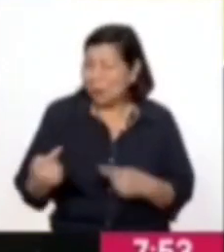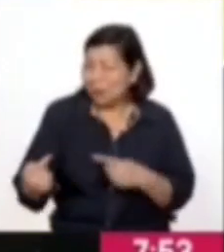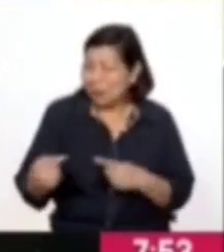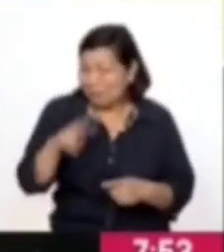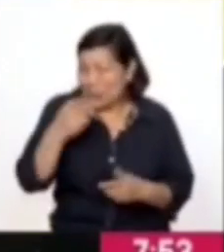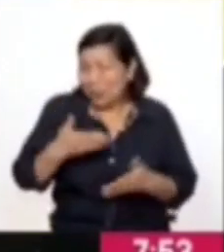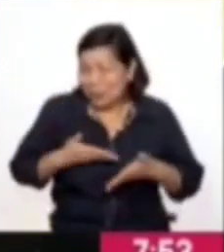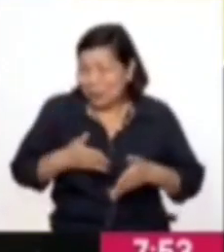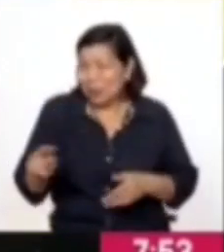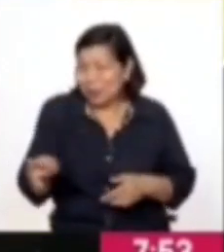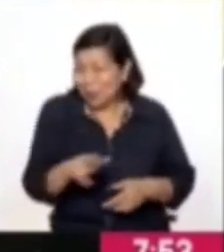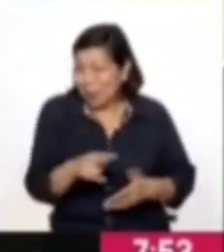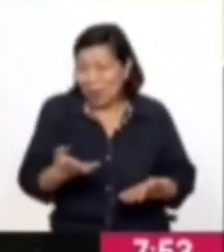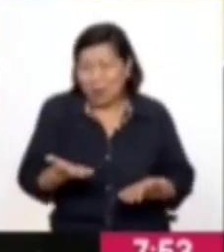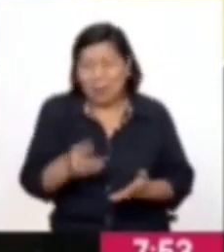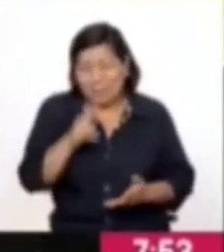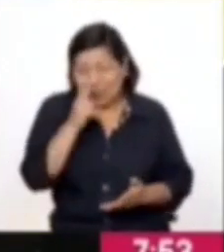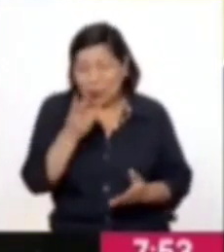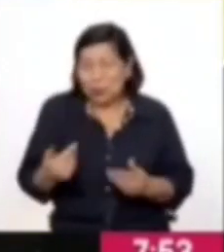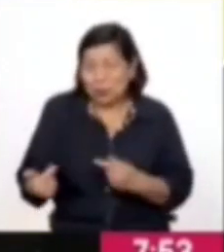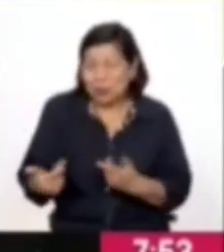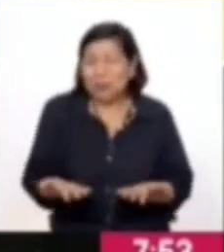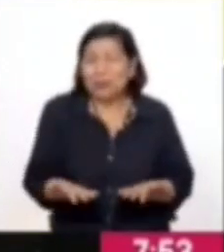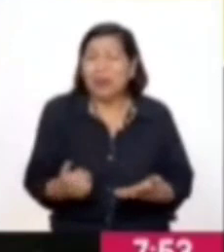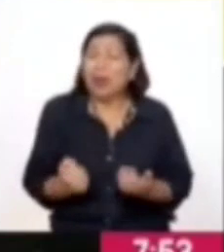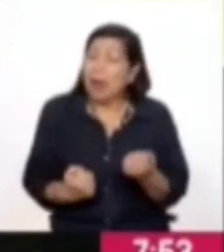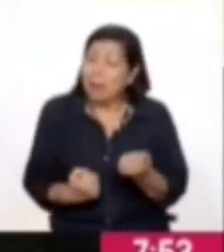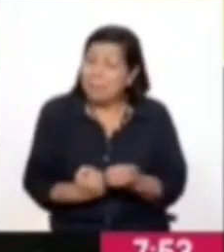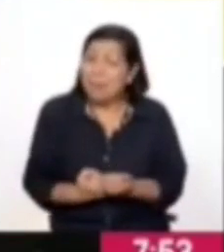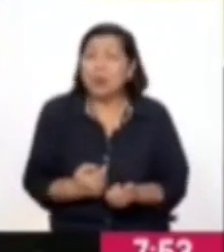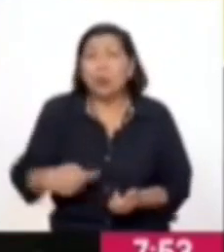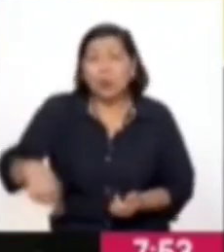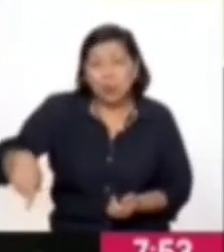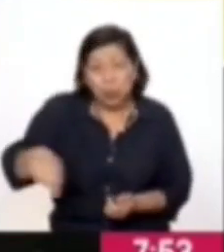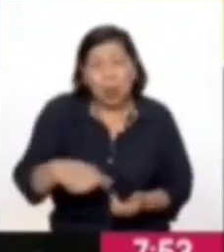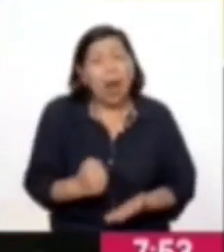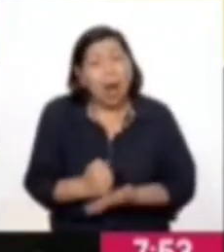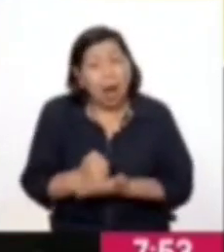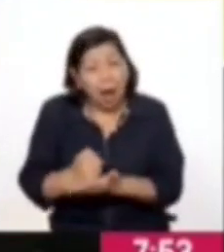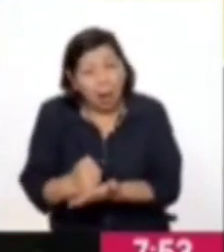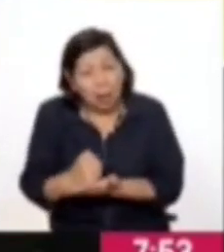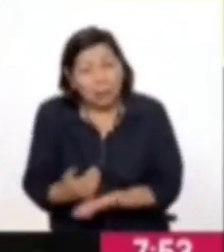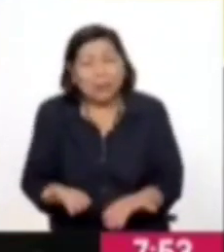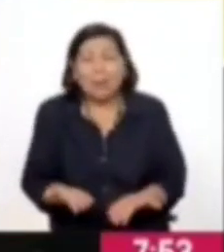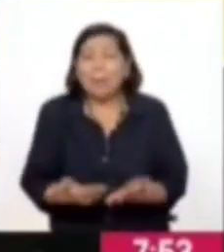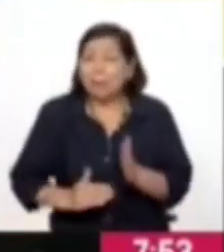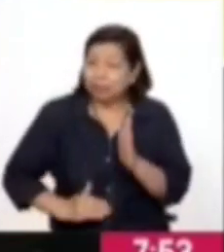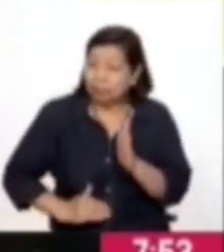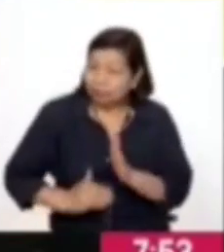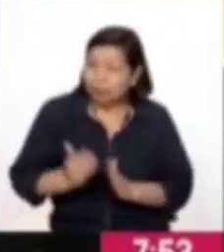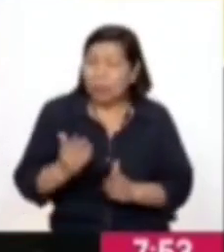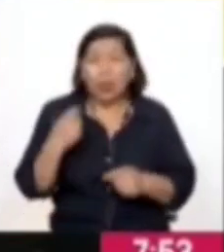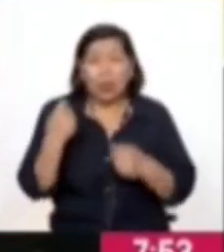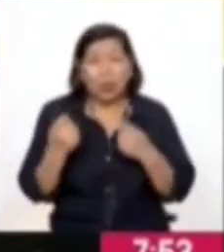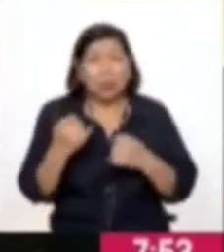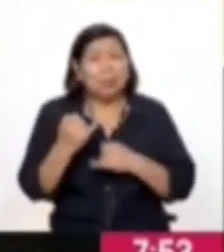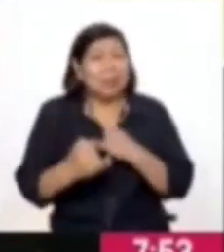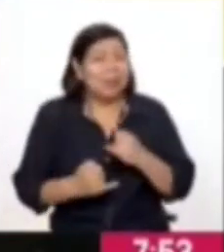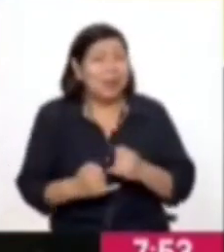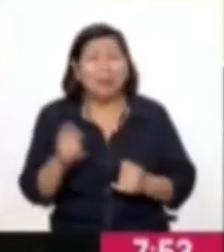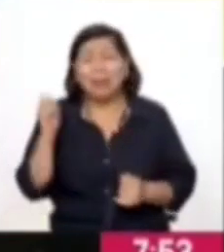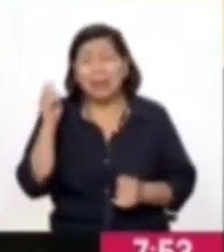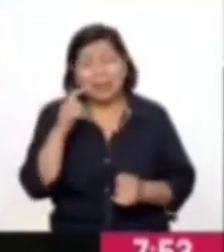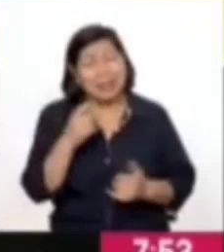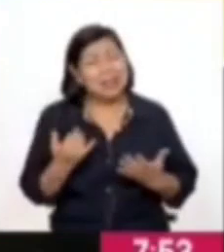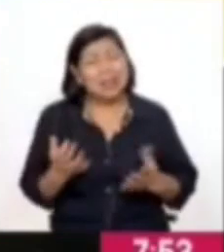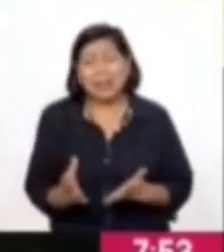es cierto. la recuperación sea solidaria, ¿no? Que entre nosotros también Sí. ayudemos a salir adelante. Porque el turismo internacional va a ser